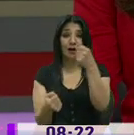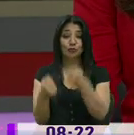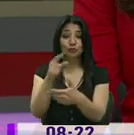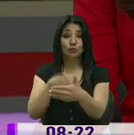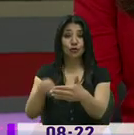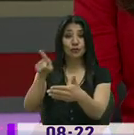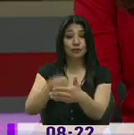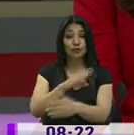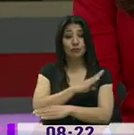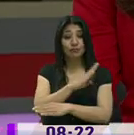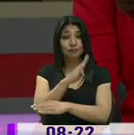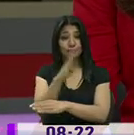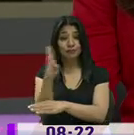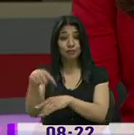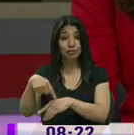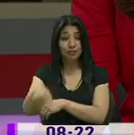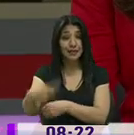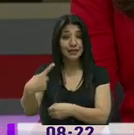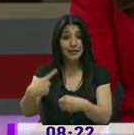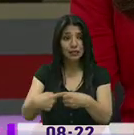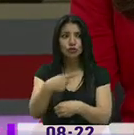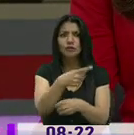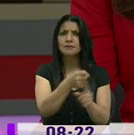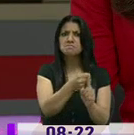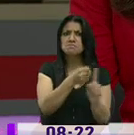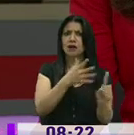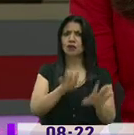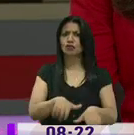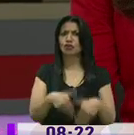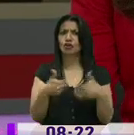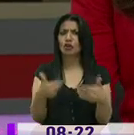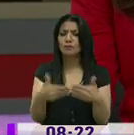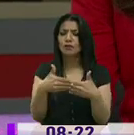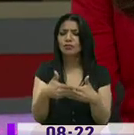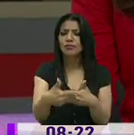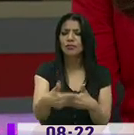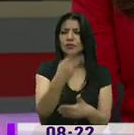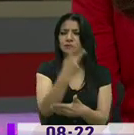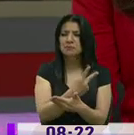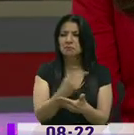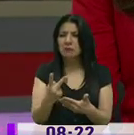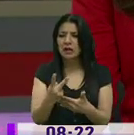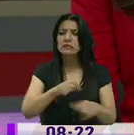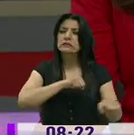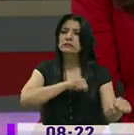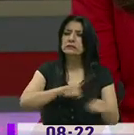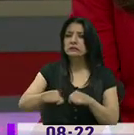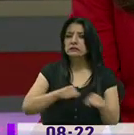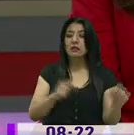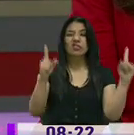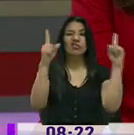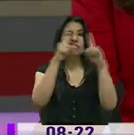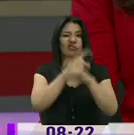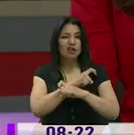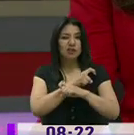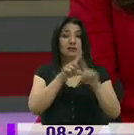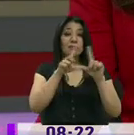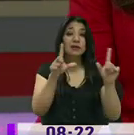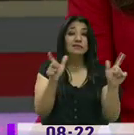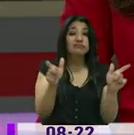productivo en sus primeros días de vigencia asegura que la logística se ha complicado para pequeñas y medianas